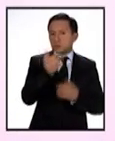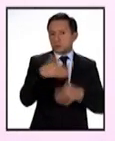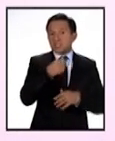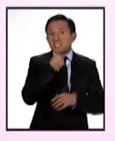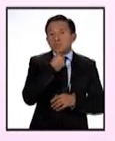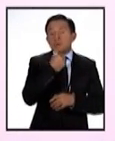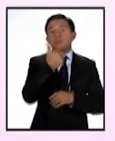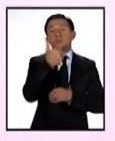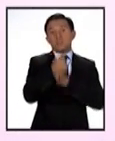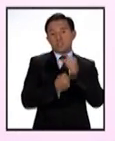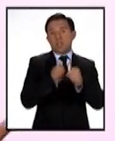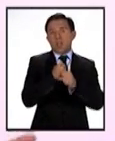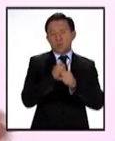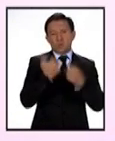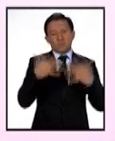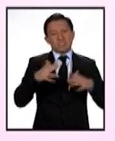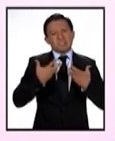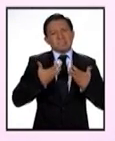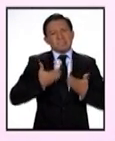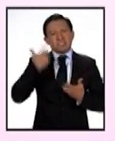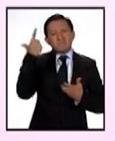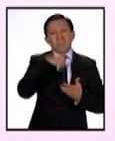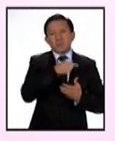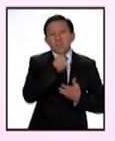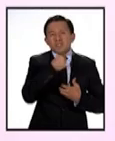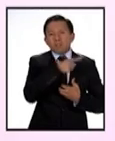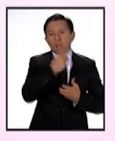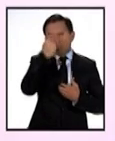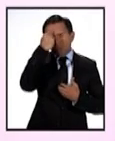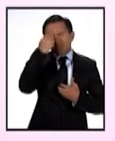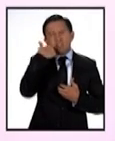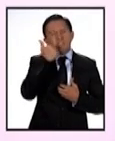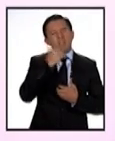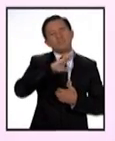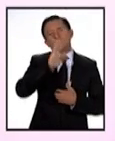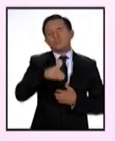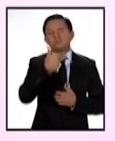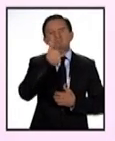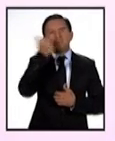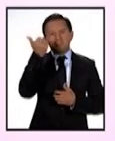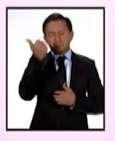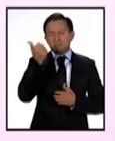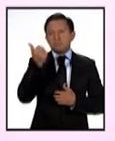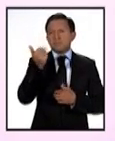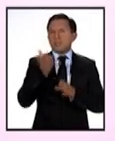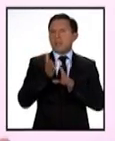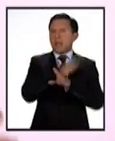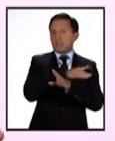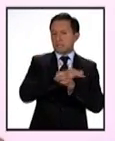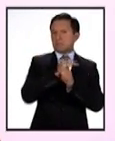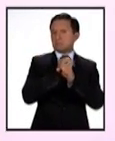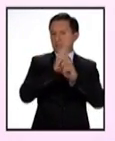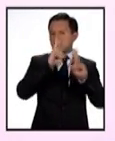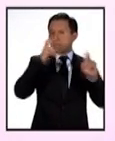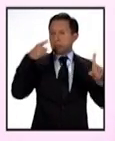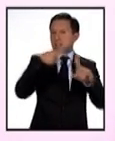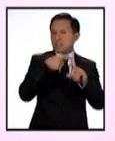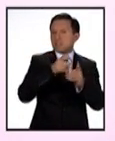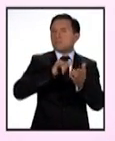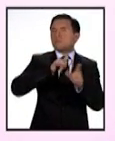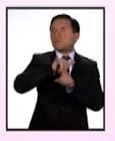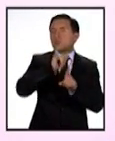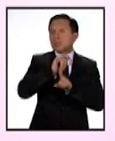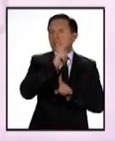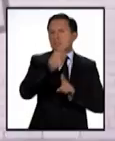dice, pensamientos suicidas. Vamos a ver este caso, vamos a ver esta parte de la investigación que realizamos sobre bullying, Juan Antonio.